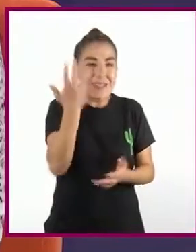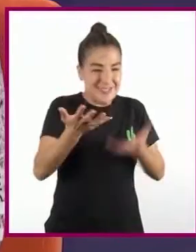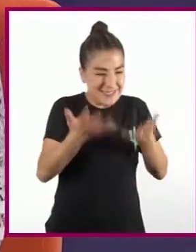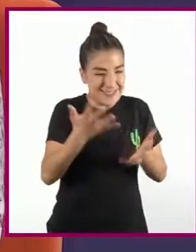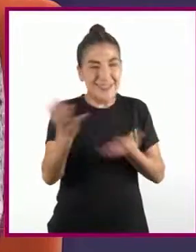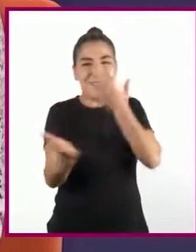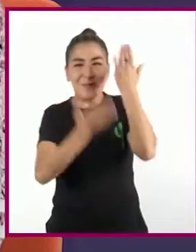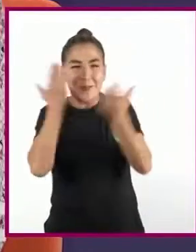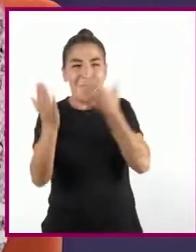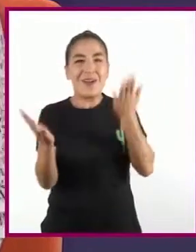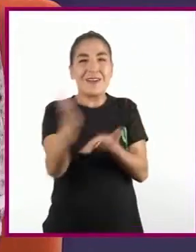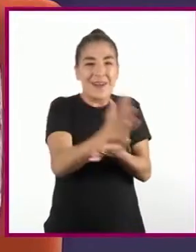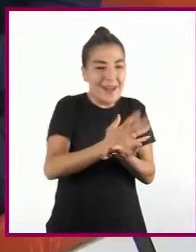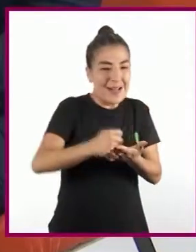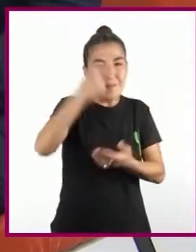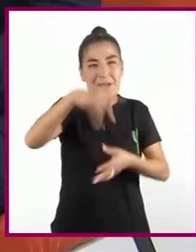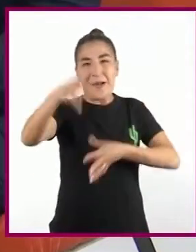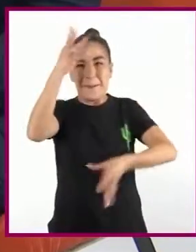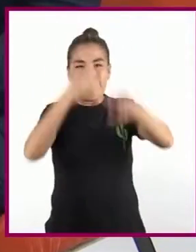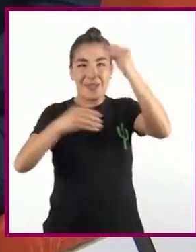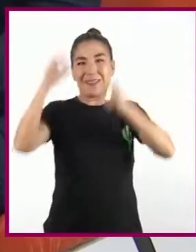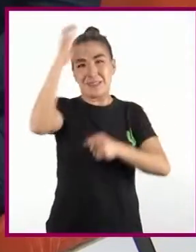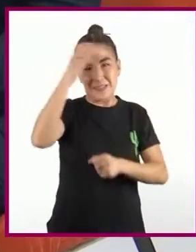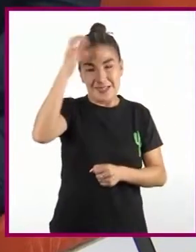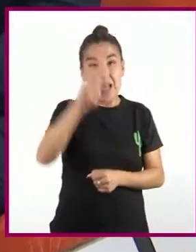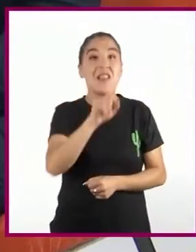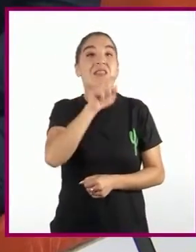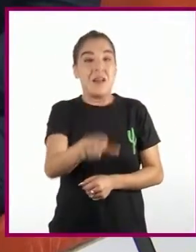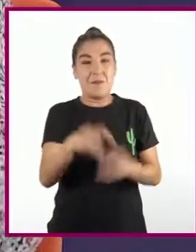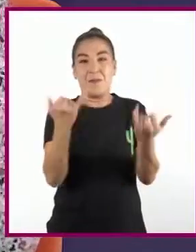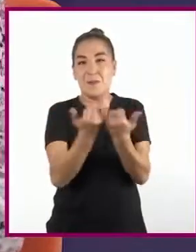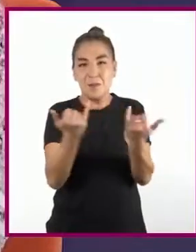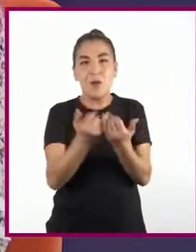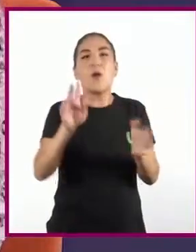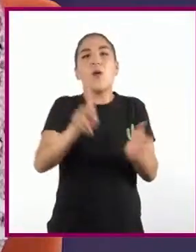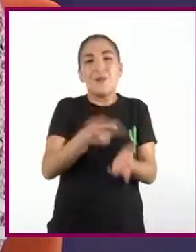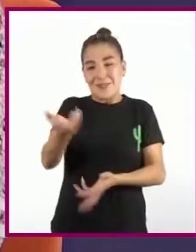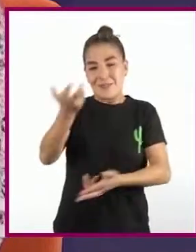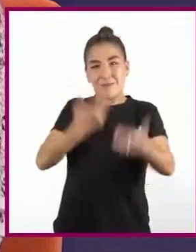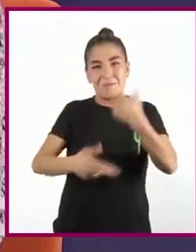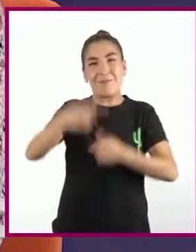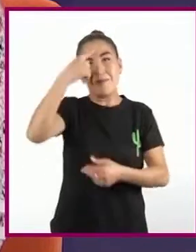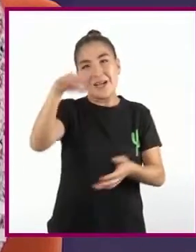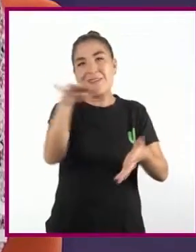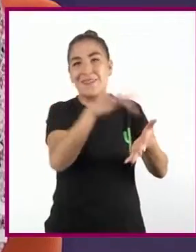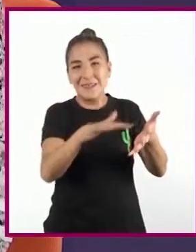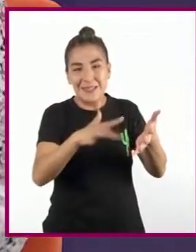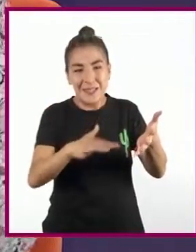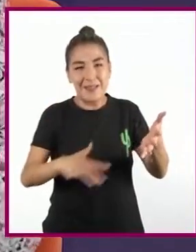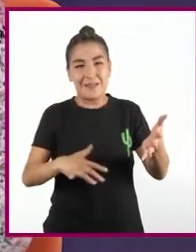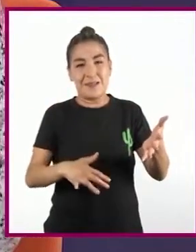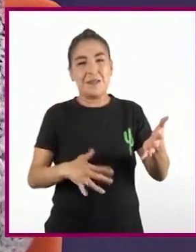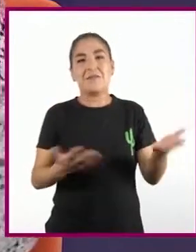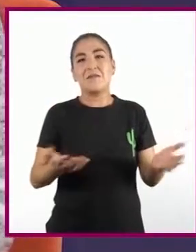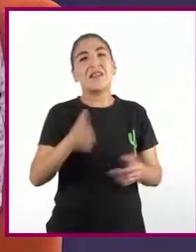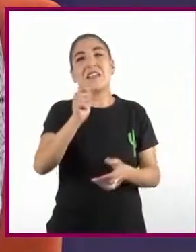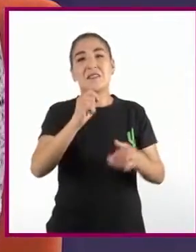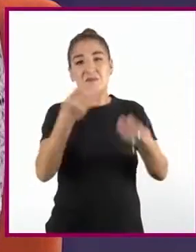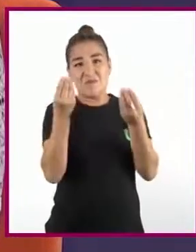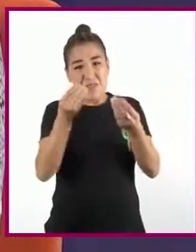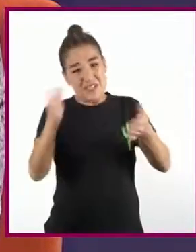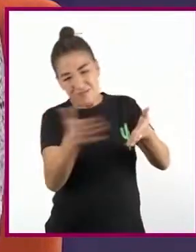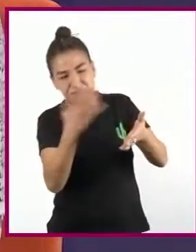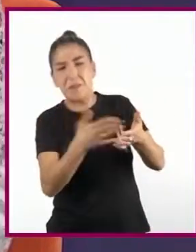leer y aprender más sobre la ciencia. Además de que también de que retomemos este hábito de la lectura, no son muchas hojas, en general